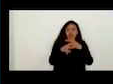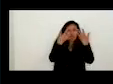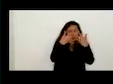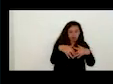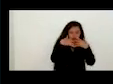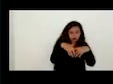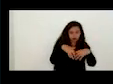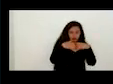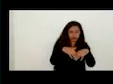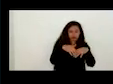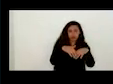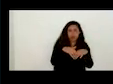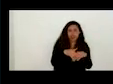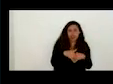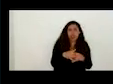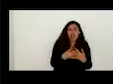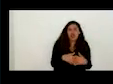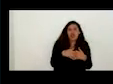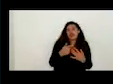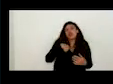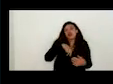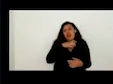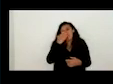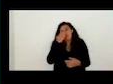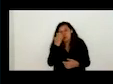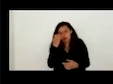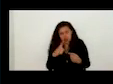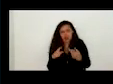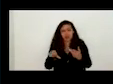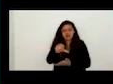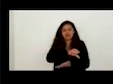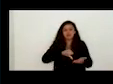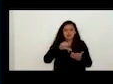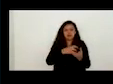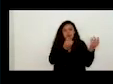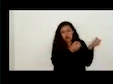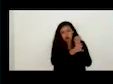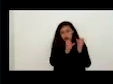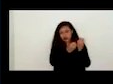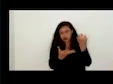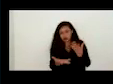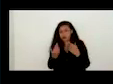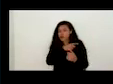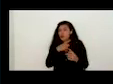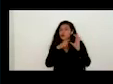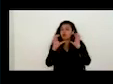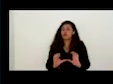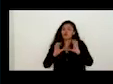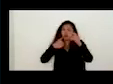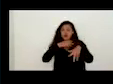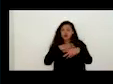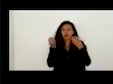industrializados a nuestras escuelas, a nuestros centros, tenemos que ser muy cuidadosos con lo que damos o con